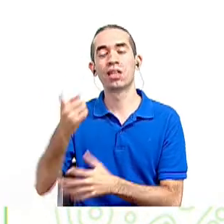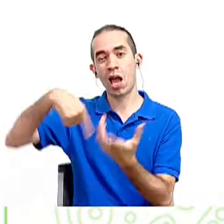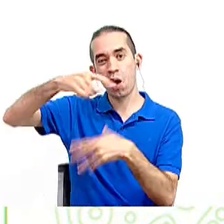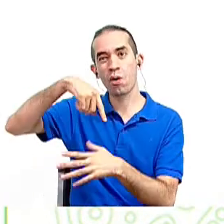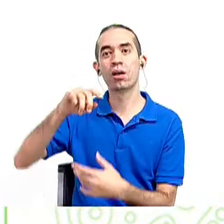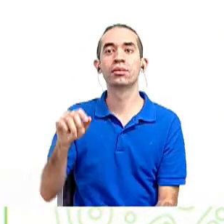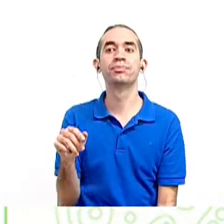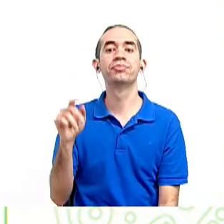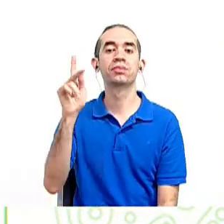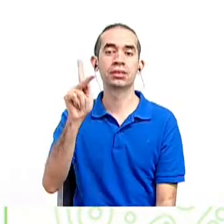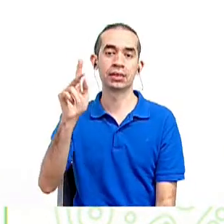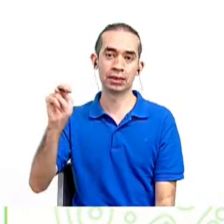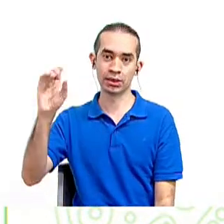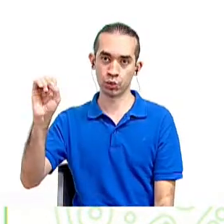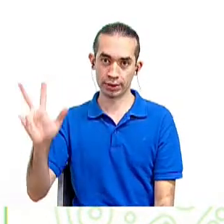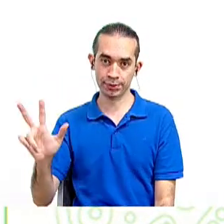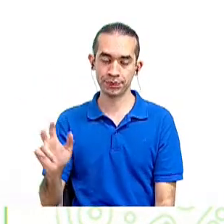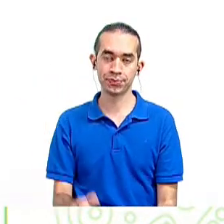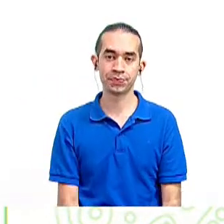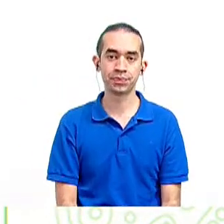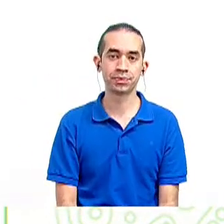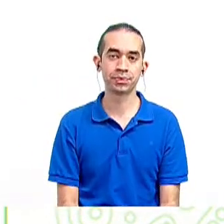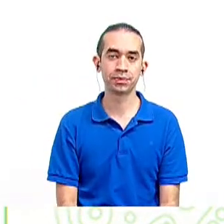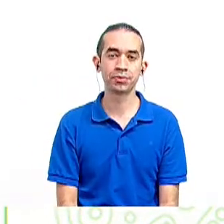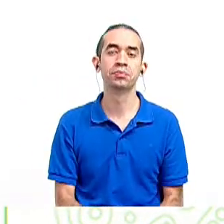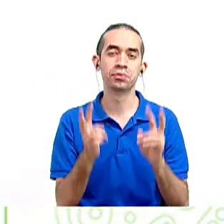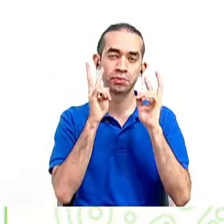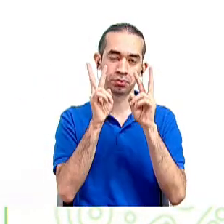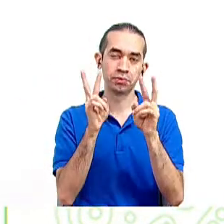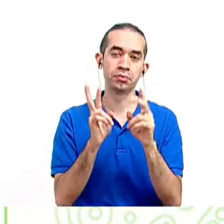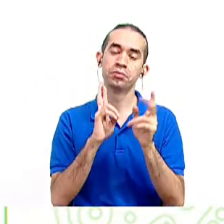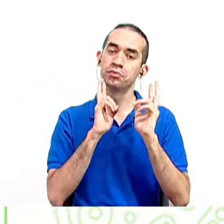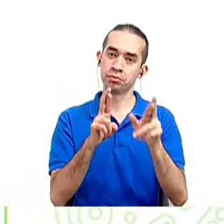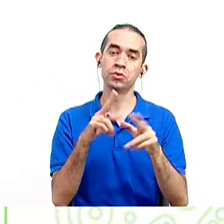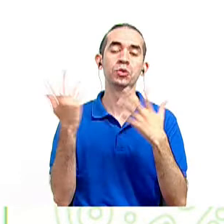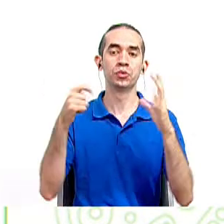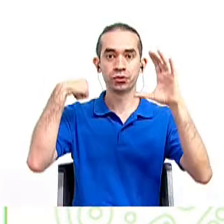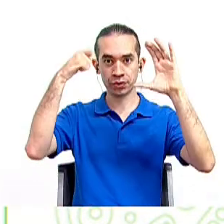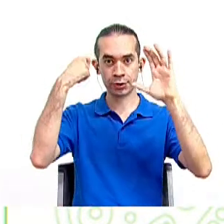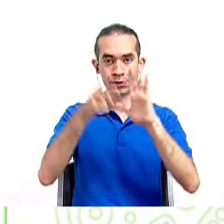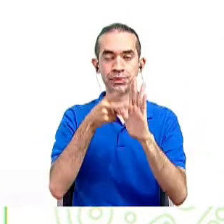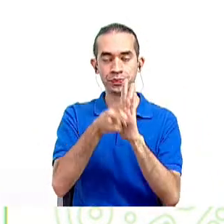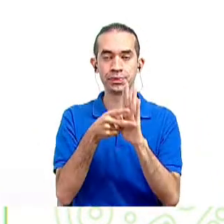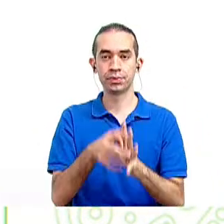agua. Entonces, vamos a ver estas dos reacciones con el siguiente video.